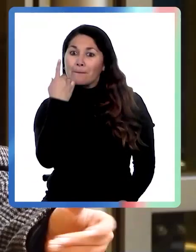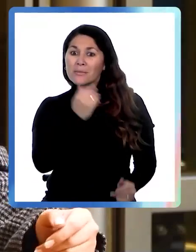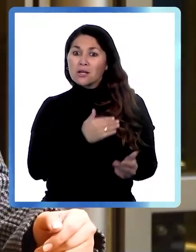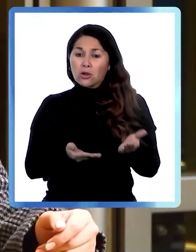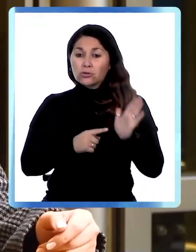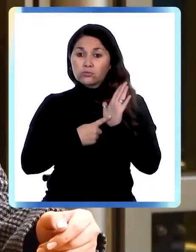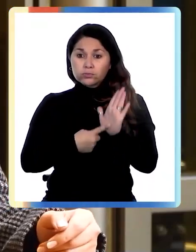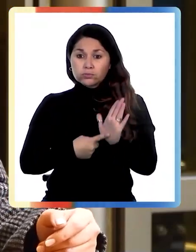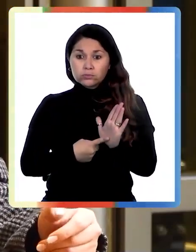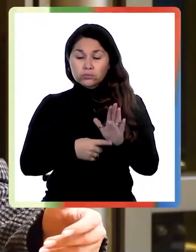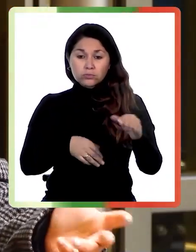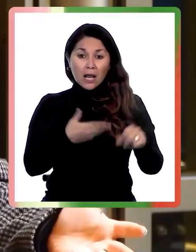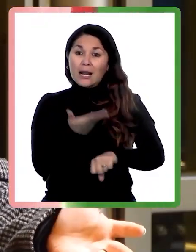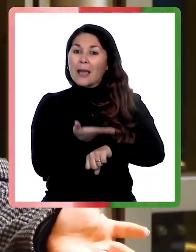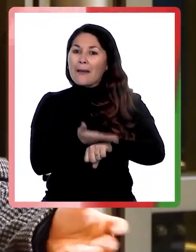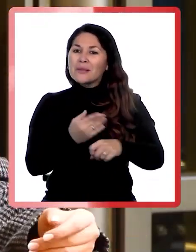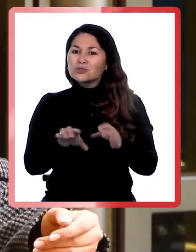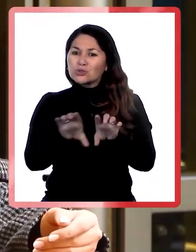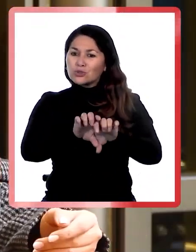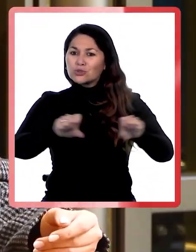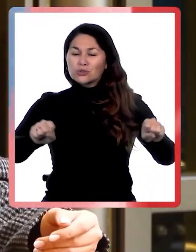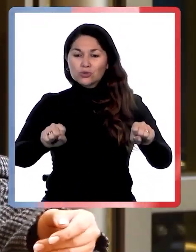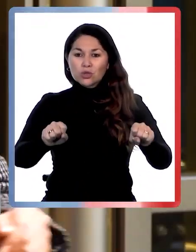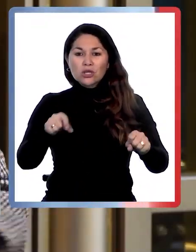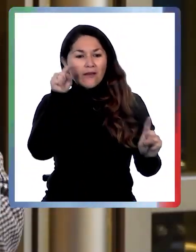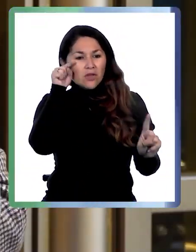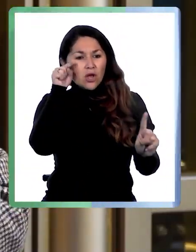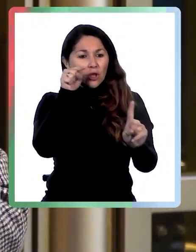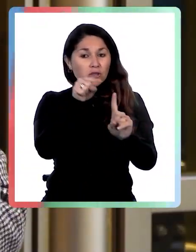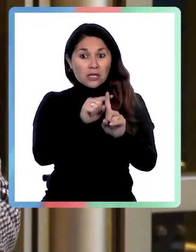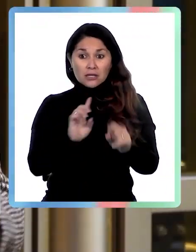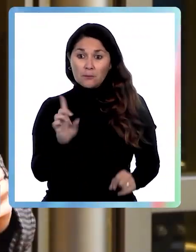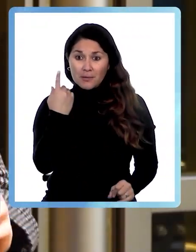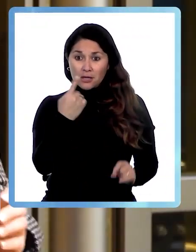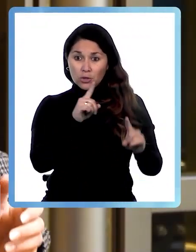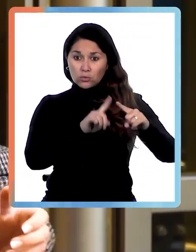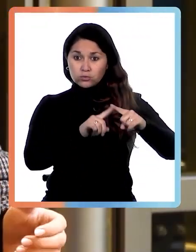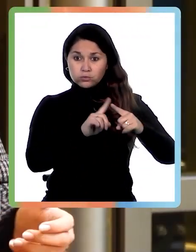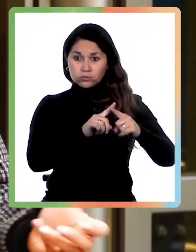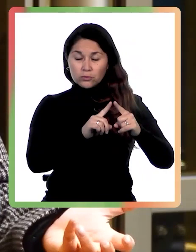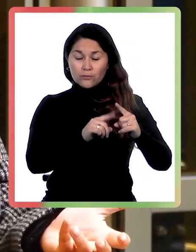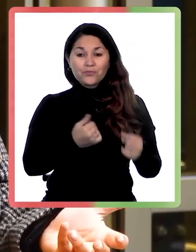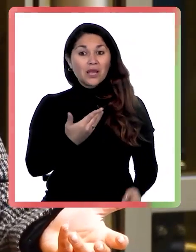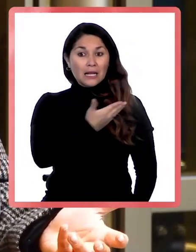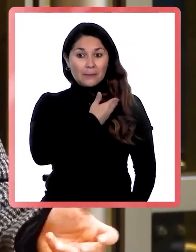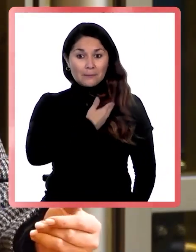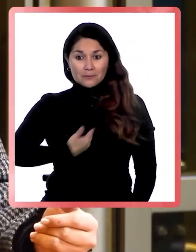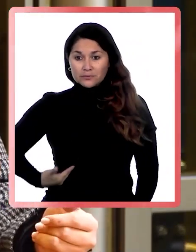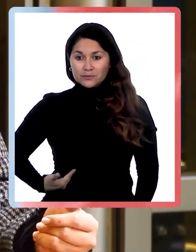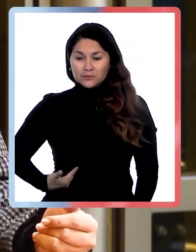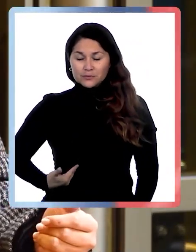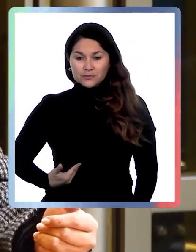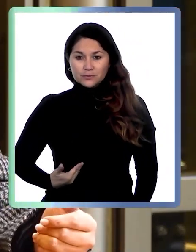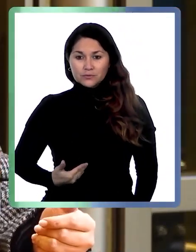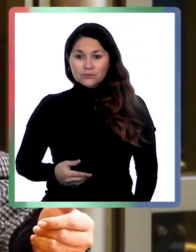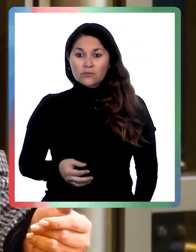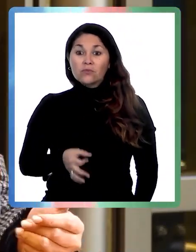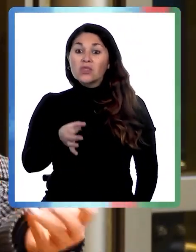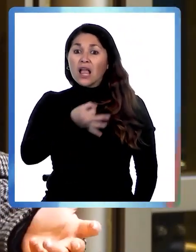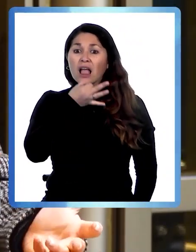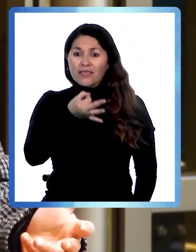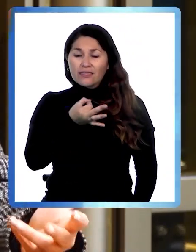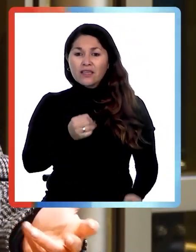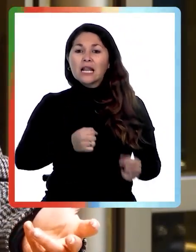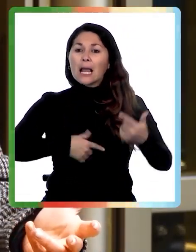primer lugar presentamos una solicitud de acuerdo que tiene por objeto en primer lugar solicitarle al presidente que